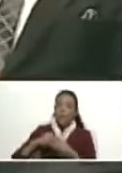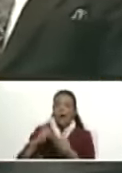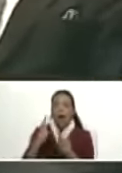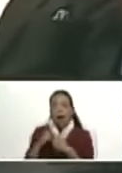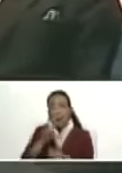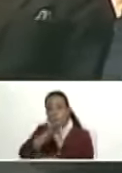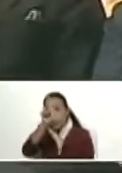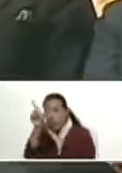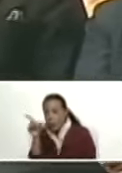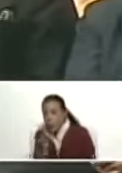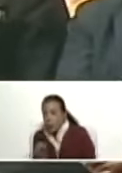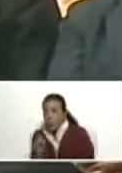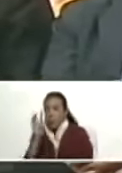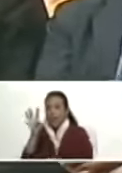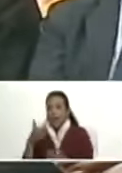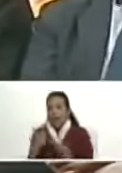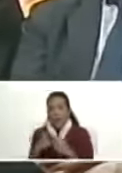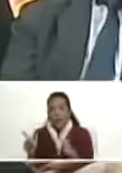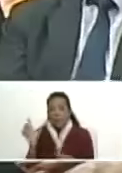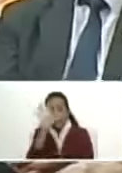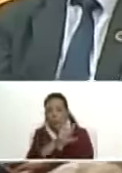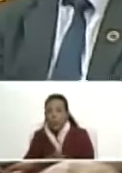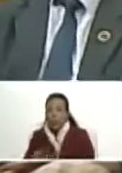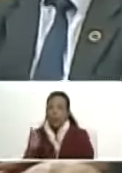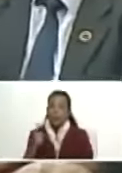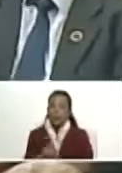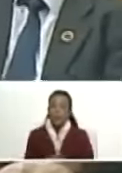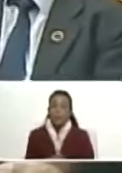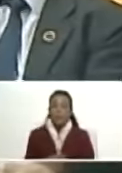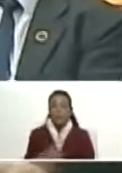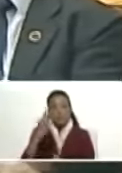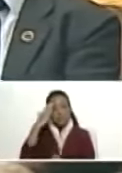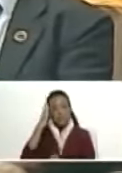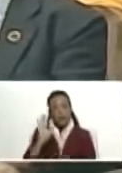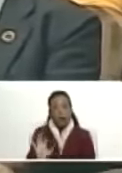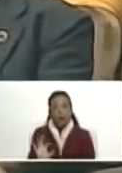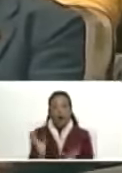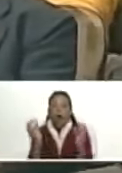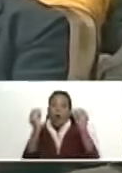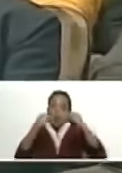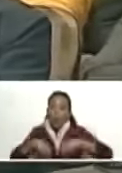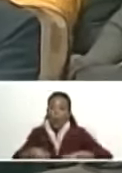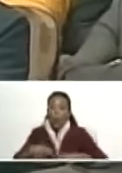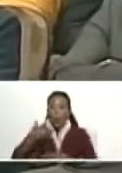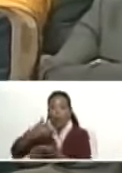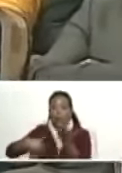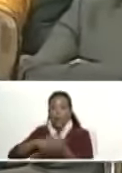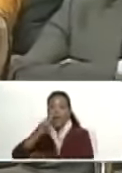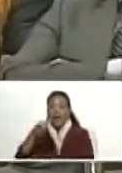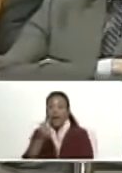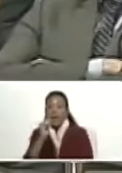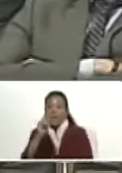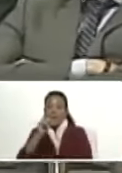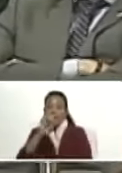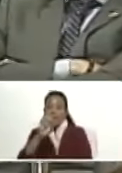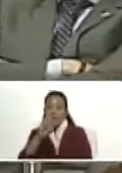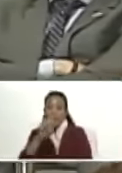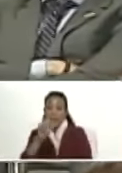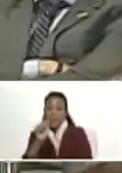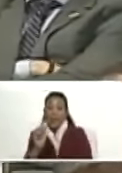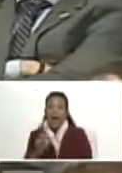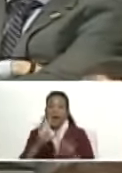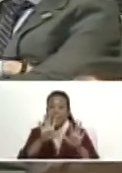de la colectividad de naciones libres del mundo. De conformidad con el acuerdo suscrito en Ginebra